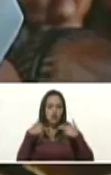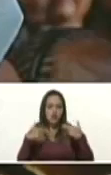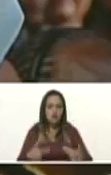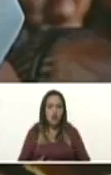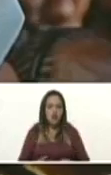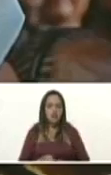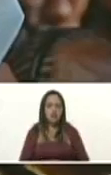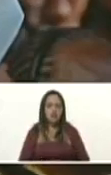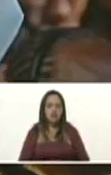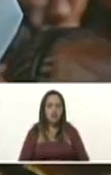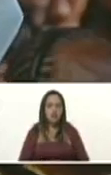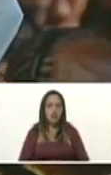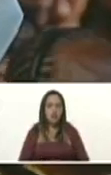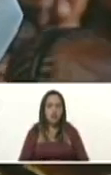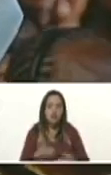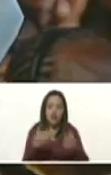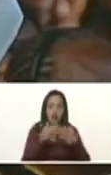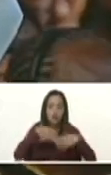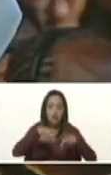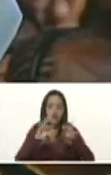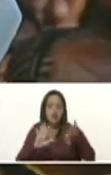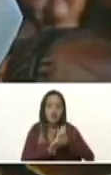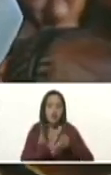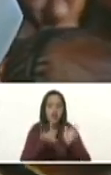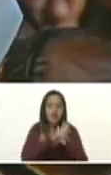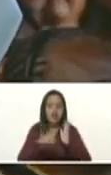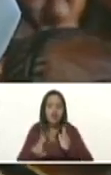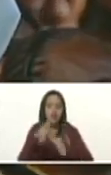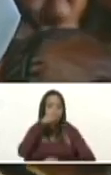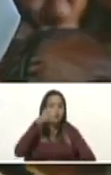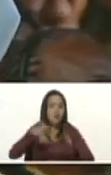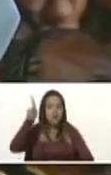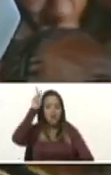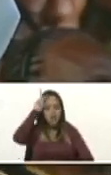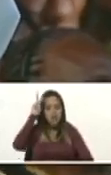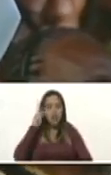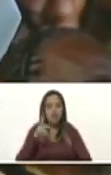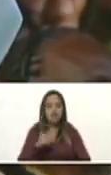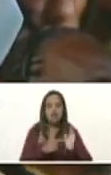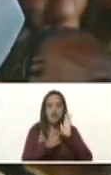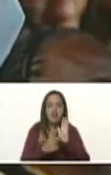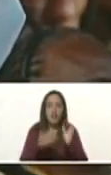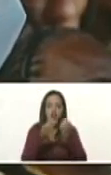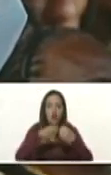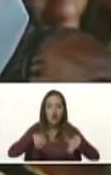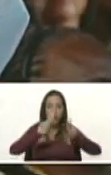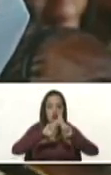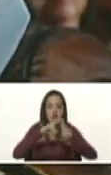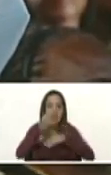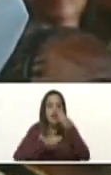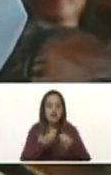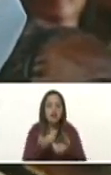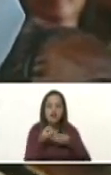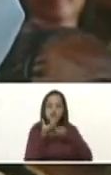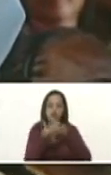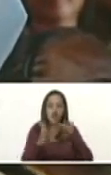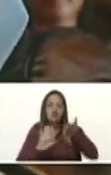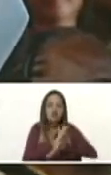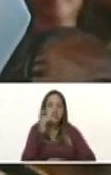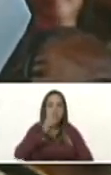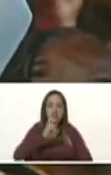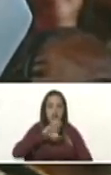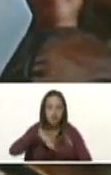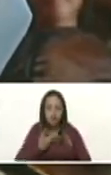Relatora Especial sobre los Derechos de los Pueblos Indígenas ante las Naciones Unidas un pronunciamiento sobre la necesidad de